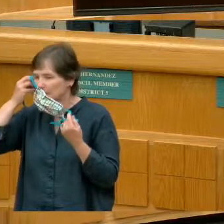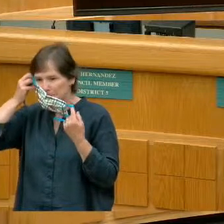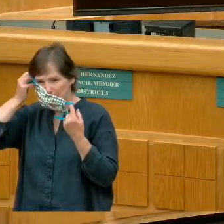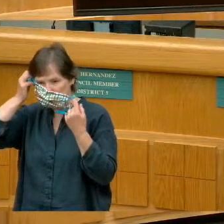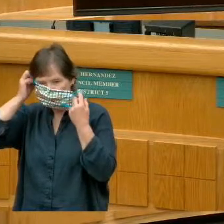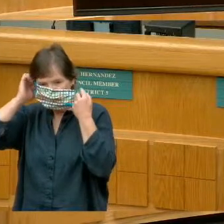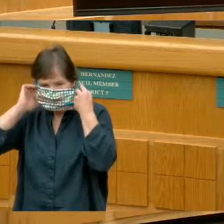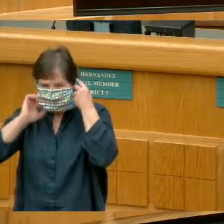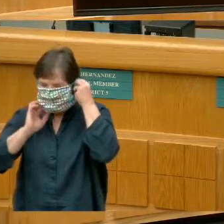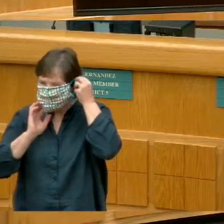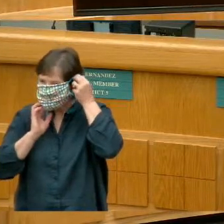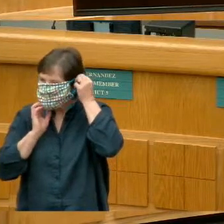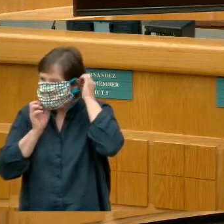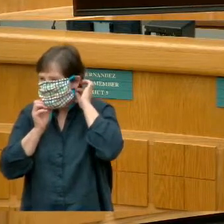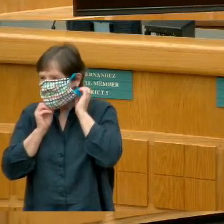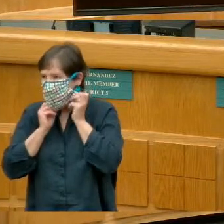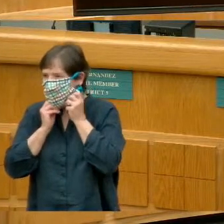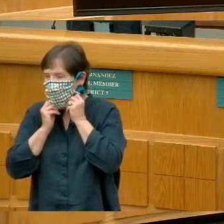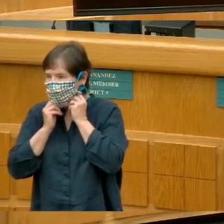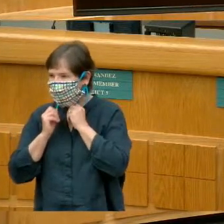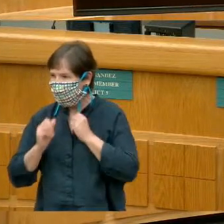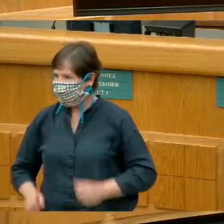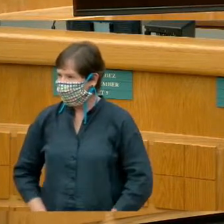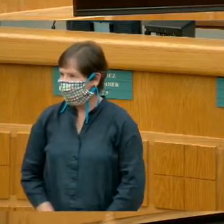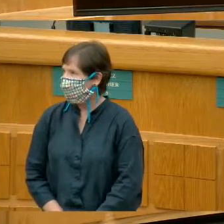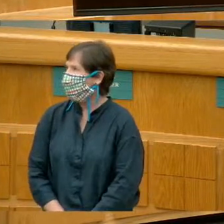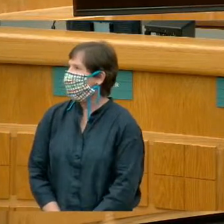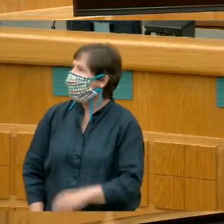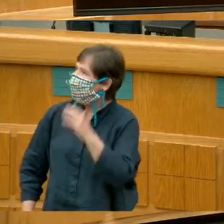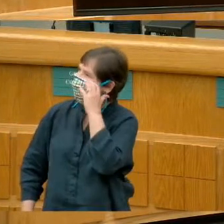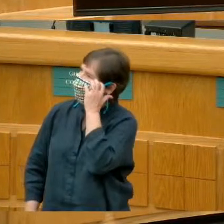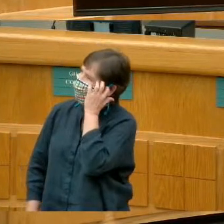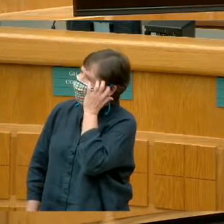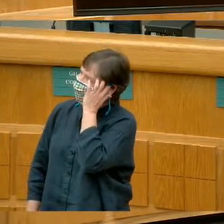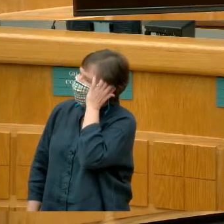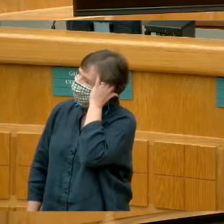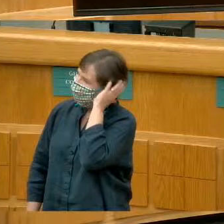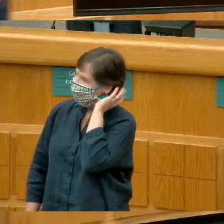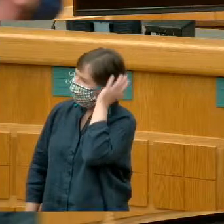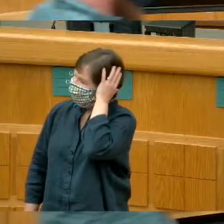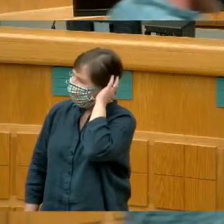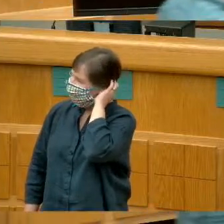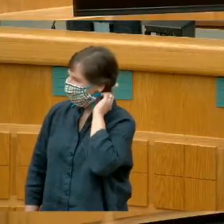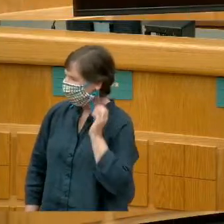CDC, el sitio web del Departamento Estatal de Servicios de Salud o la página web